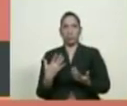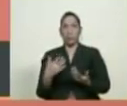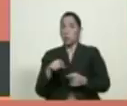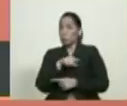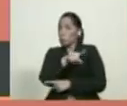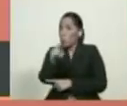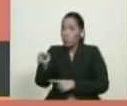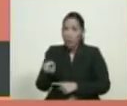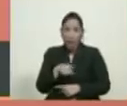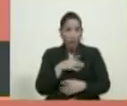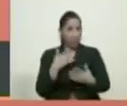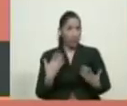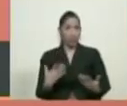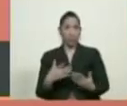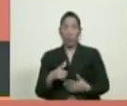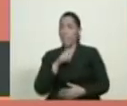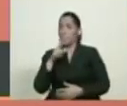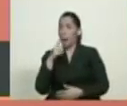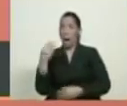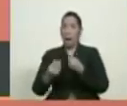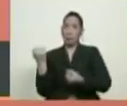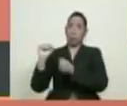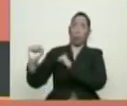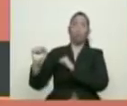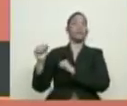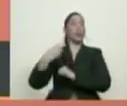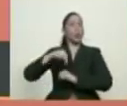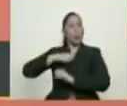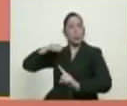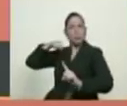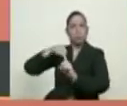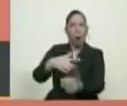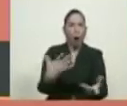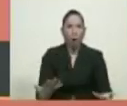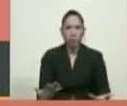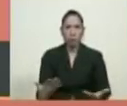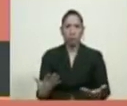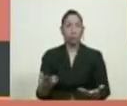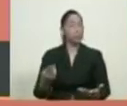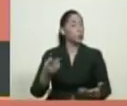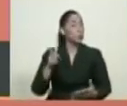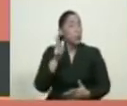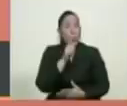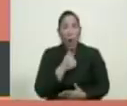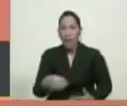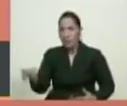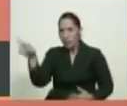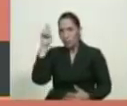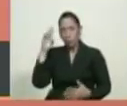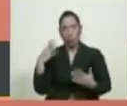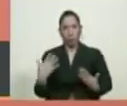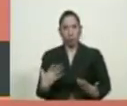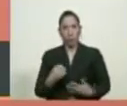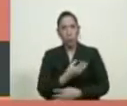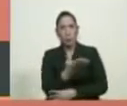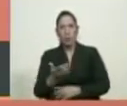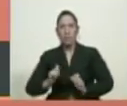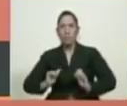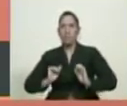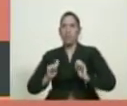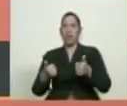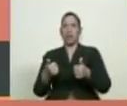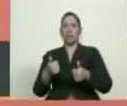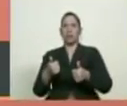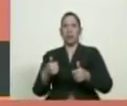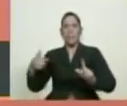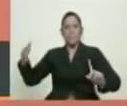vamos a ir duros con ellos, duros, porque no hay razón para que empiece un proceso de